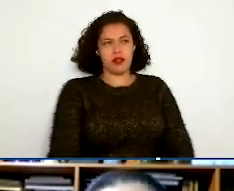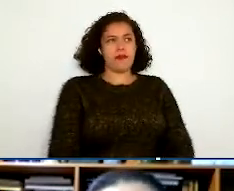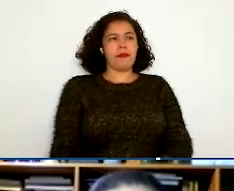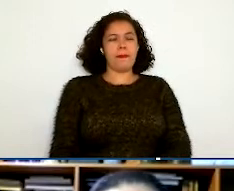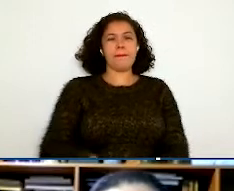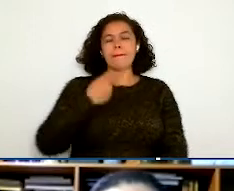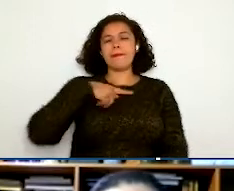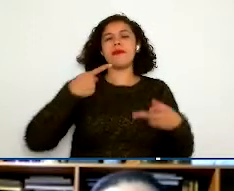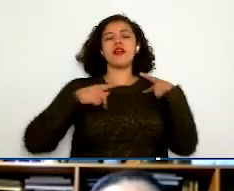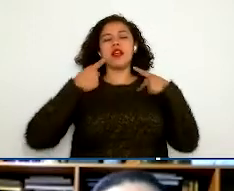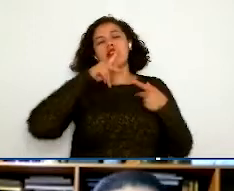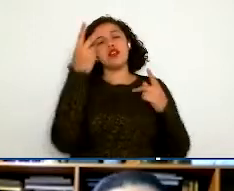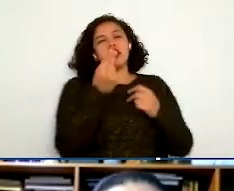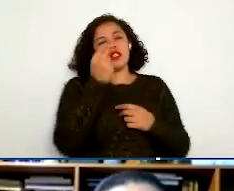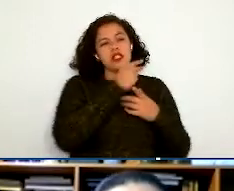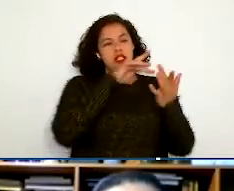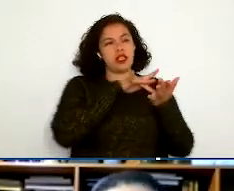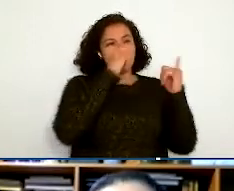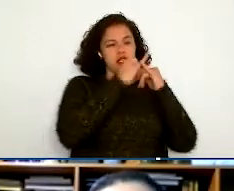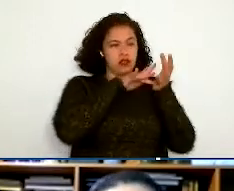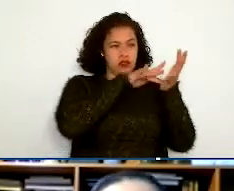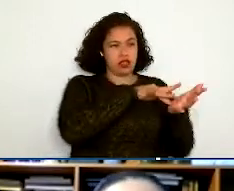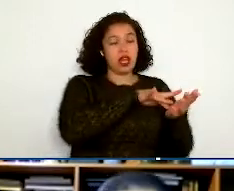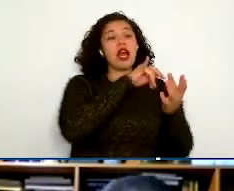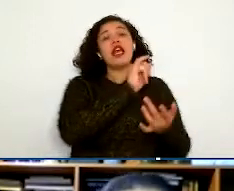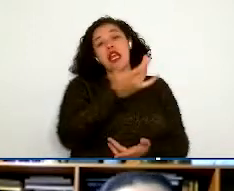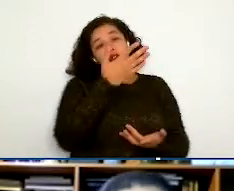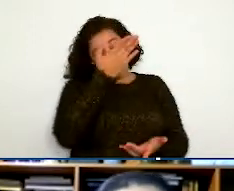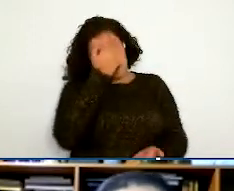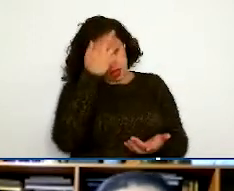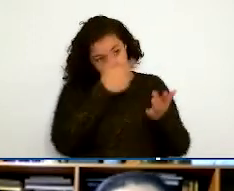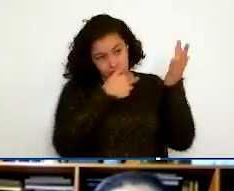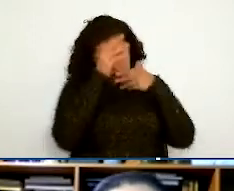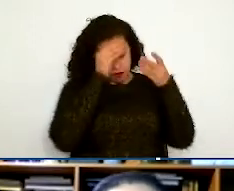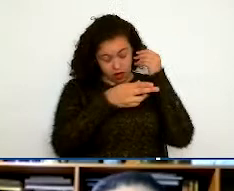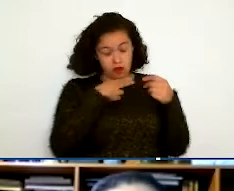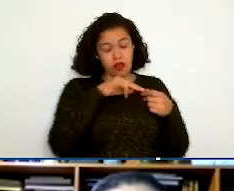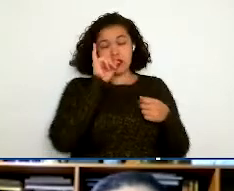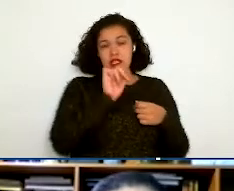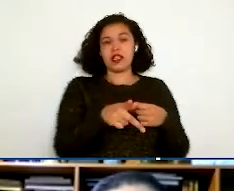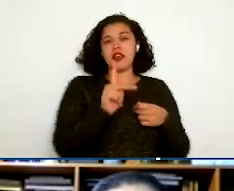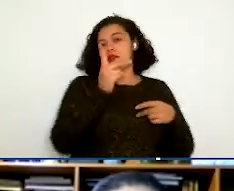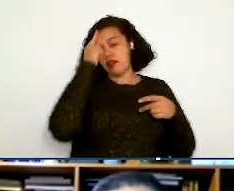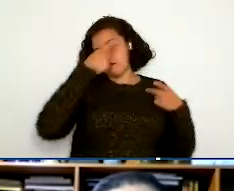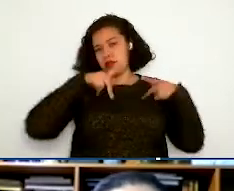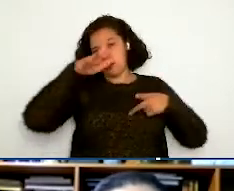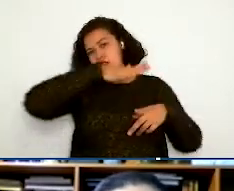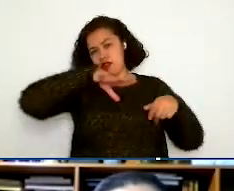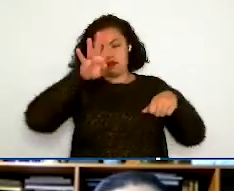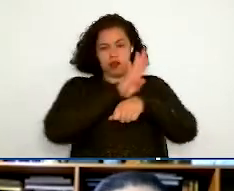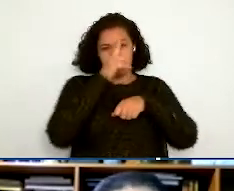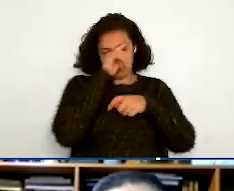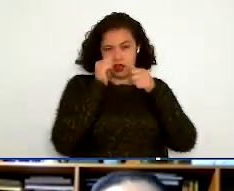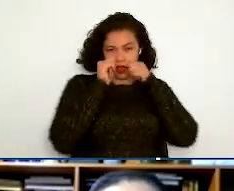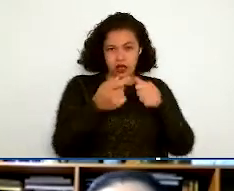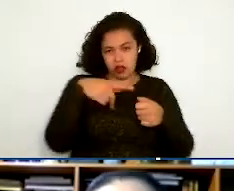a sus necesidades, que se sienten apoyados, que les han servido aprender algo en los talleres, claro, dar a los beneficiarios atención en el momento que